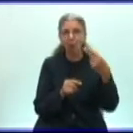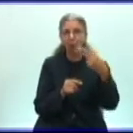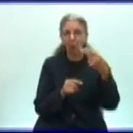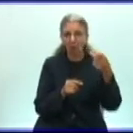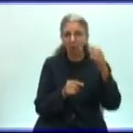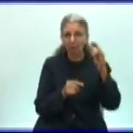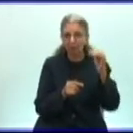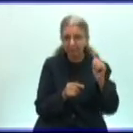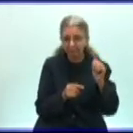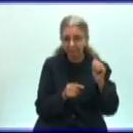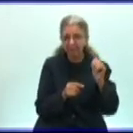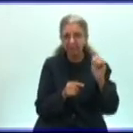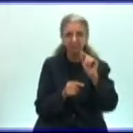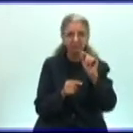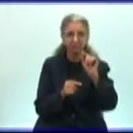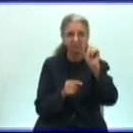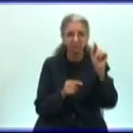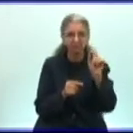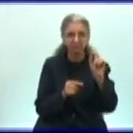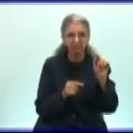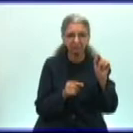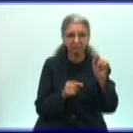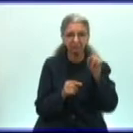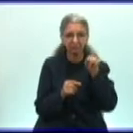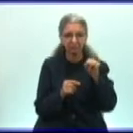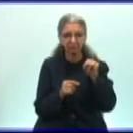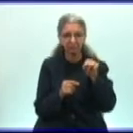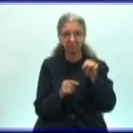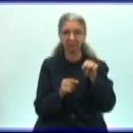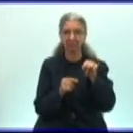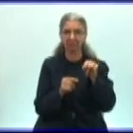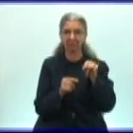tensión, ya lo habíamos visto en el encuentro anterior, se representa con